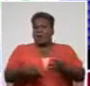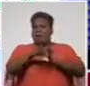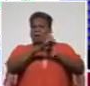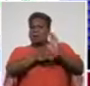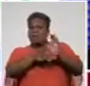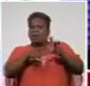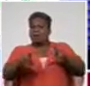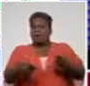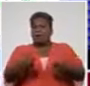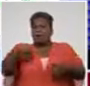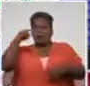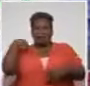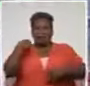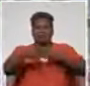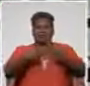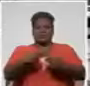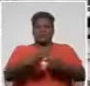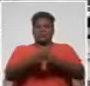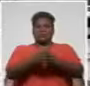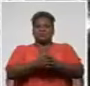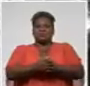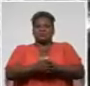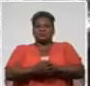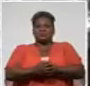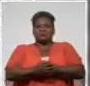en la jornada de ayer.